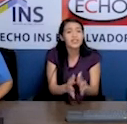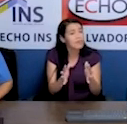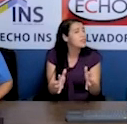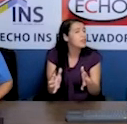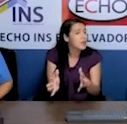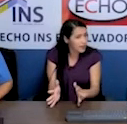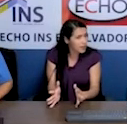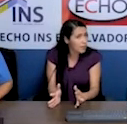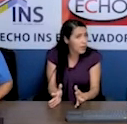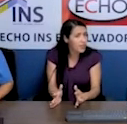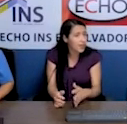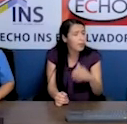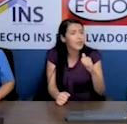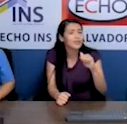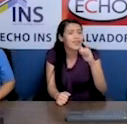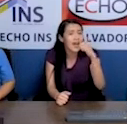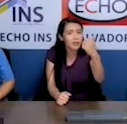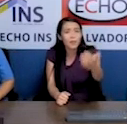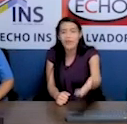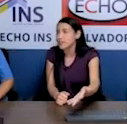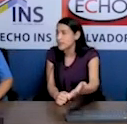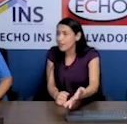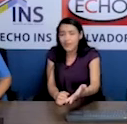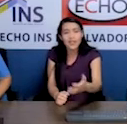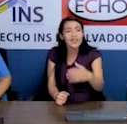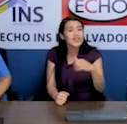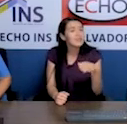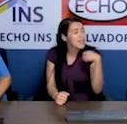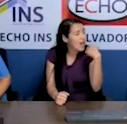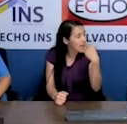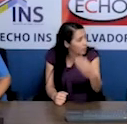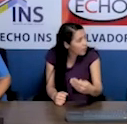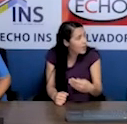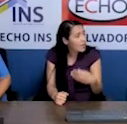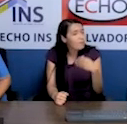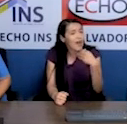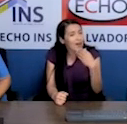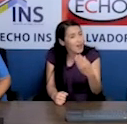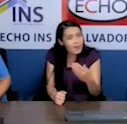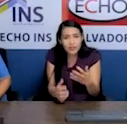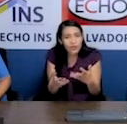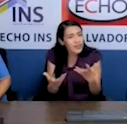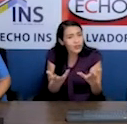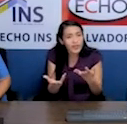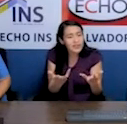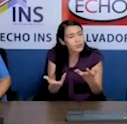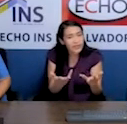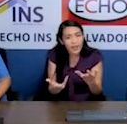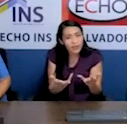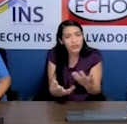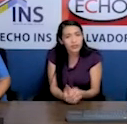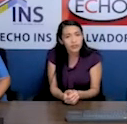necesario ir estableciendo metas terapéuticas, porque si ya algo es persistente, si ya algo va no dando